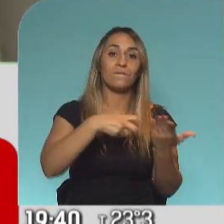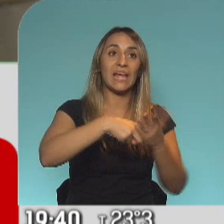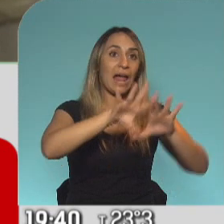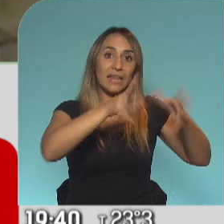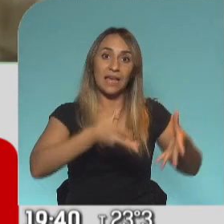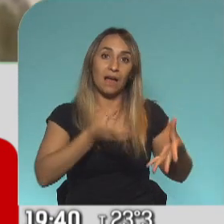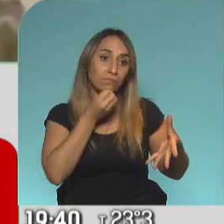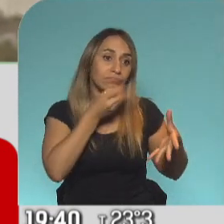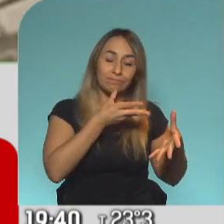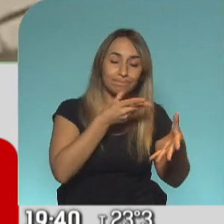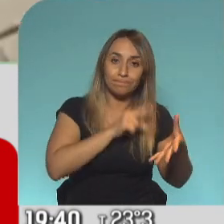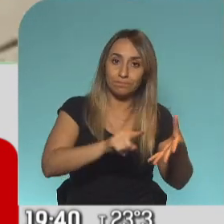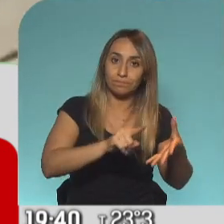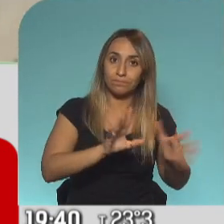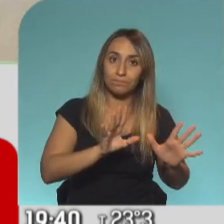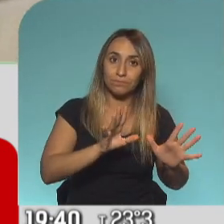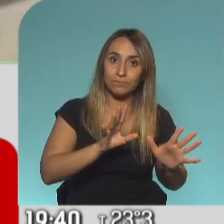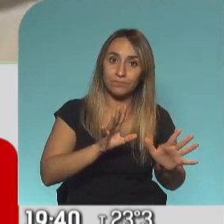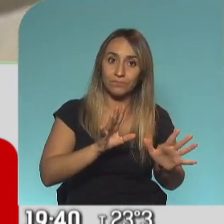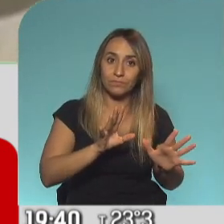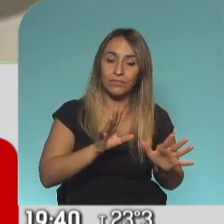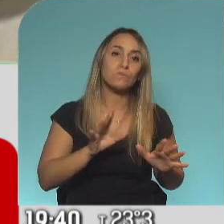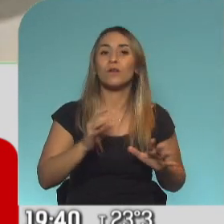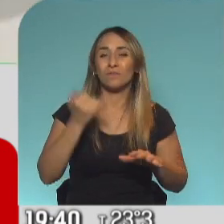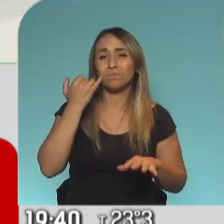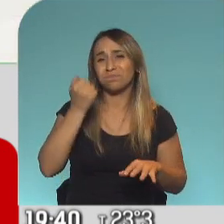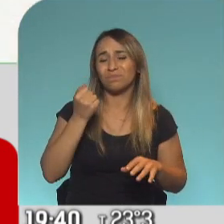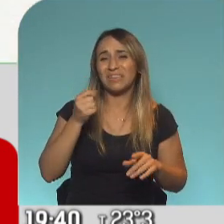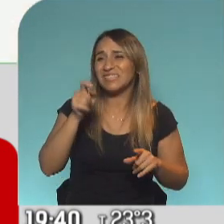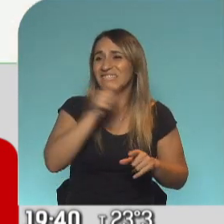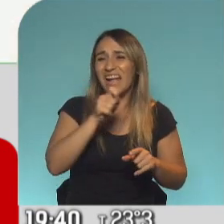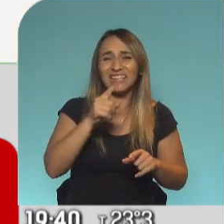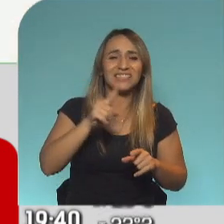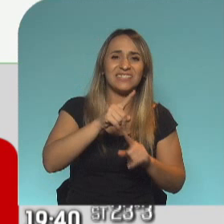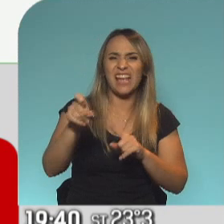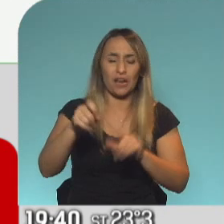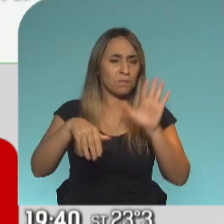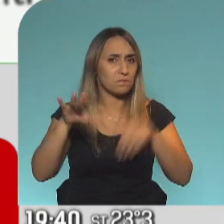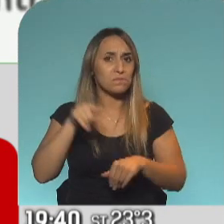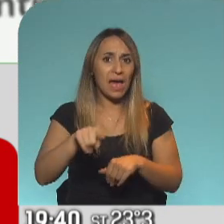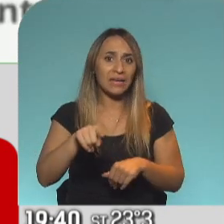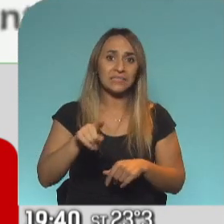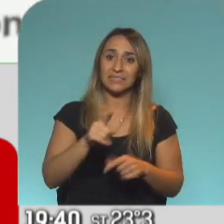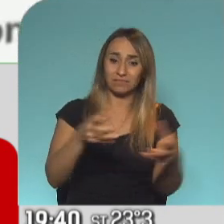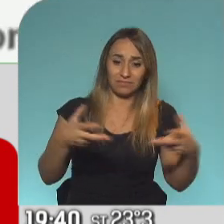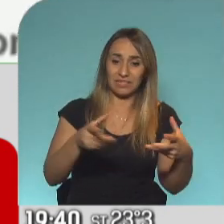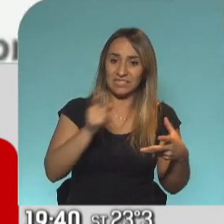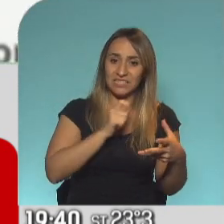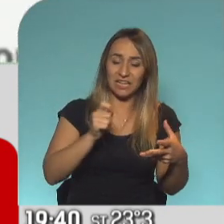fiscalía. Pero sí, ya somos cientos de chicas en las que por esta persona, por Carlos